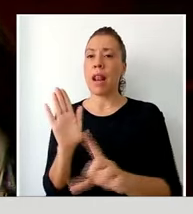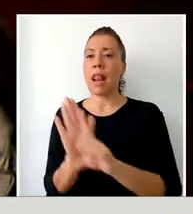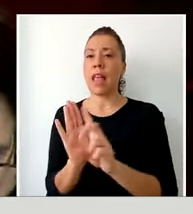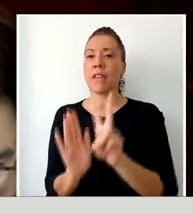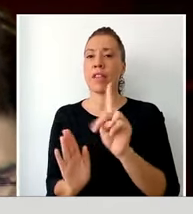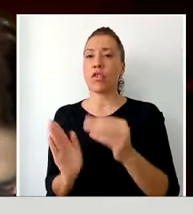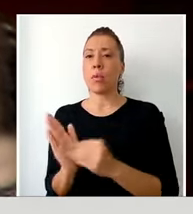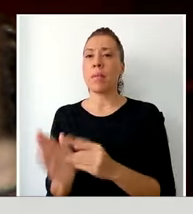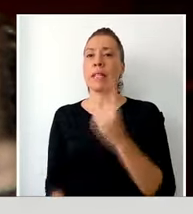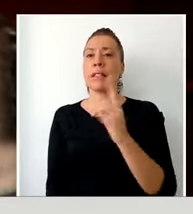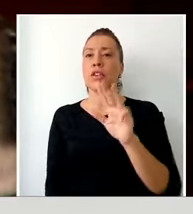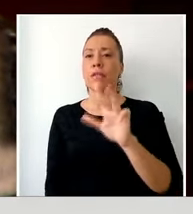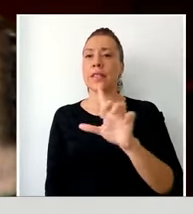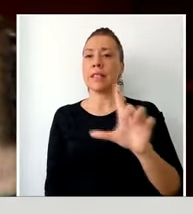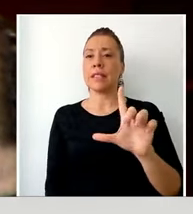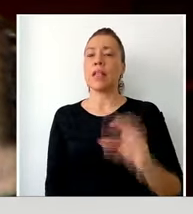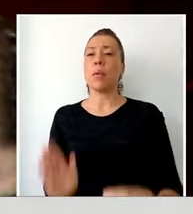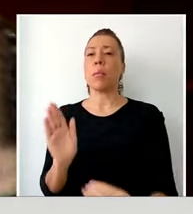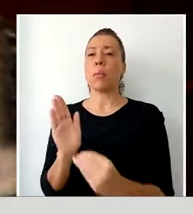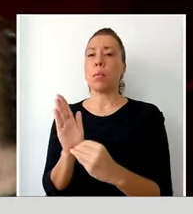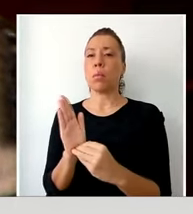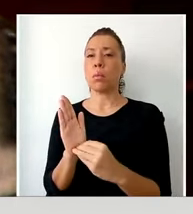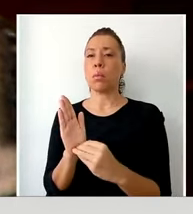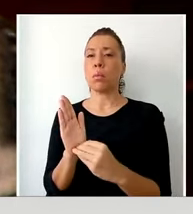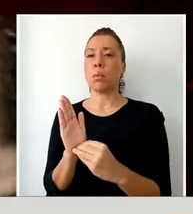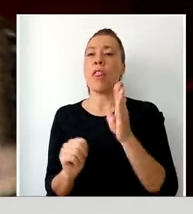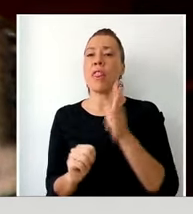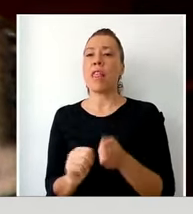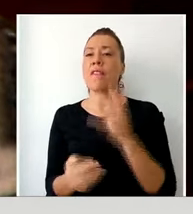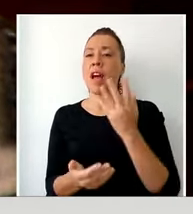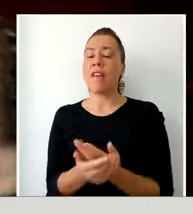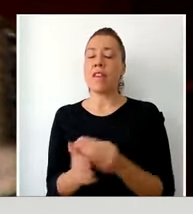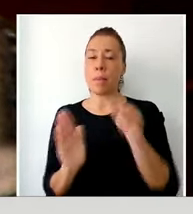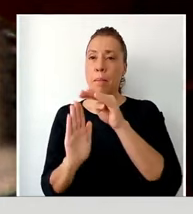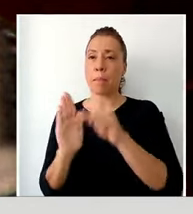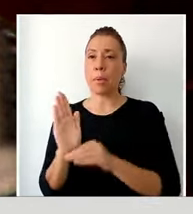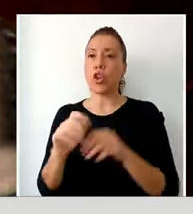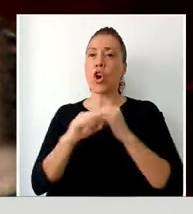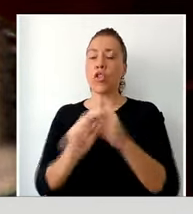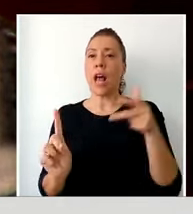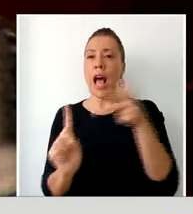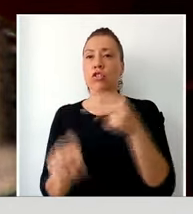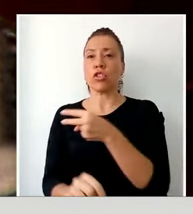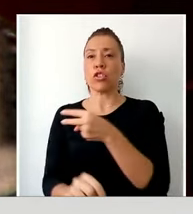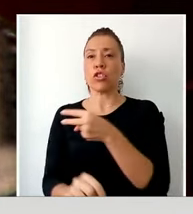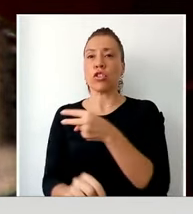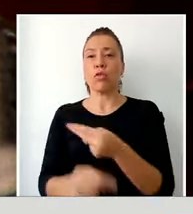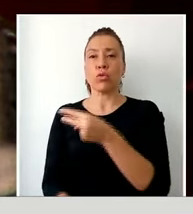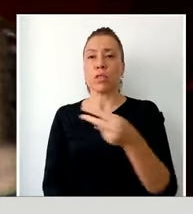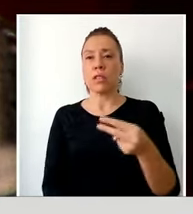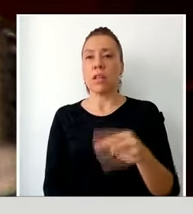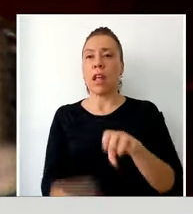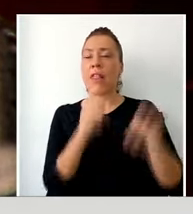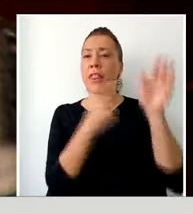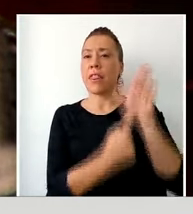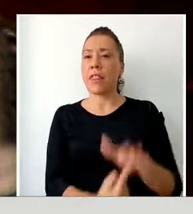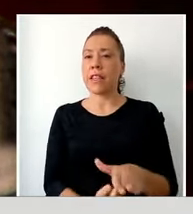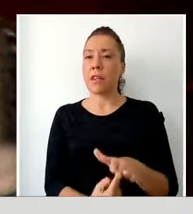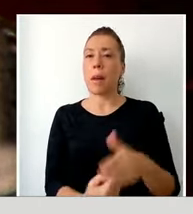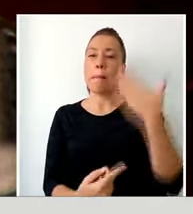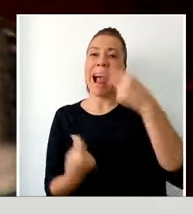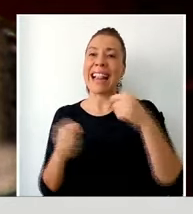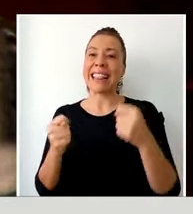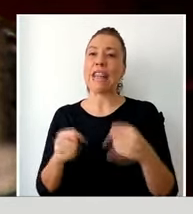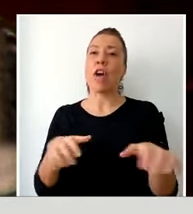ciento noventa y siete se estableció El Deber de contar con un protocolo contra el acoso sexual abuso sexual discriminación y maltrato en la actividad